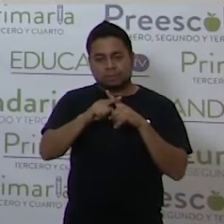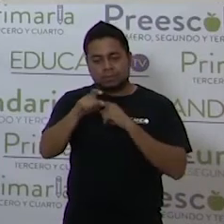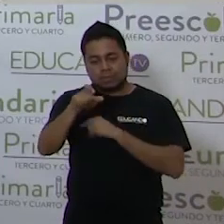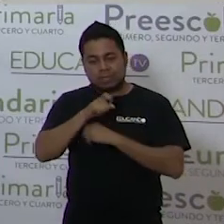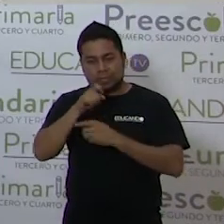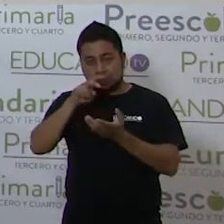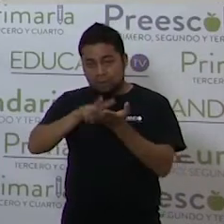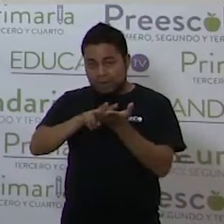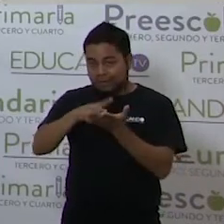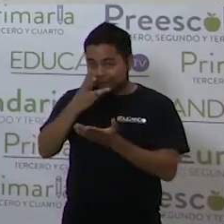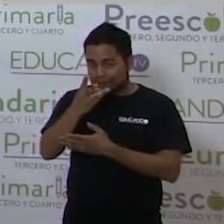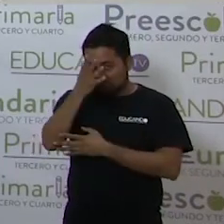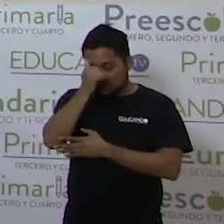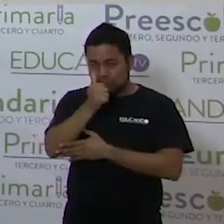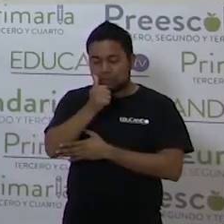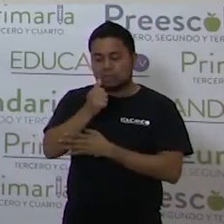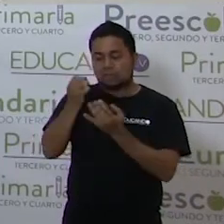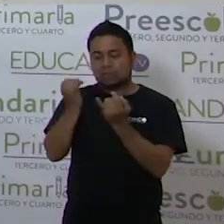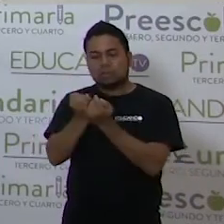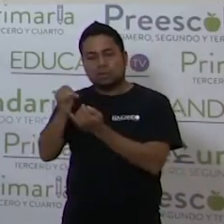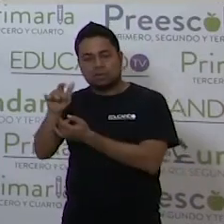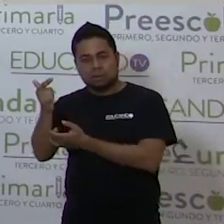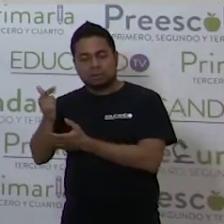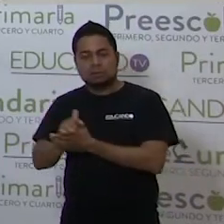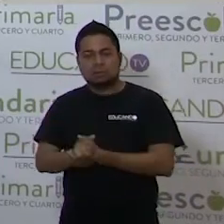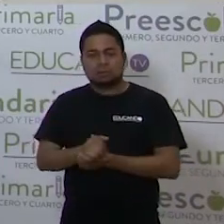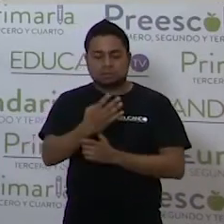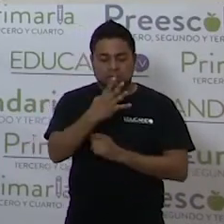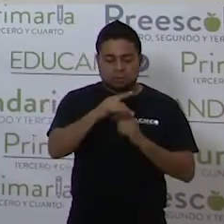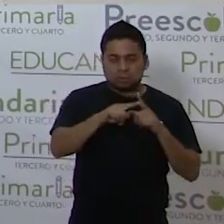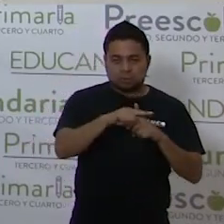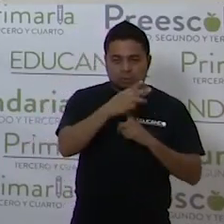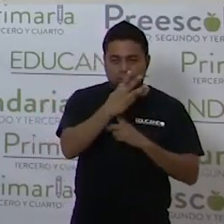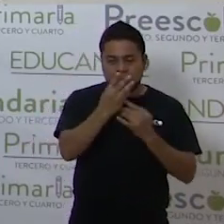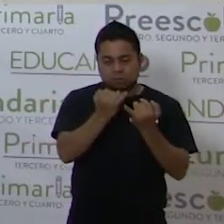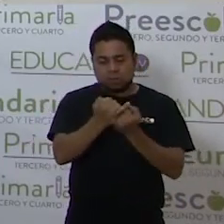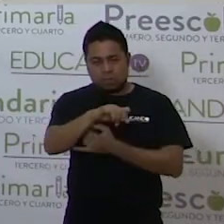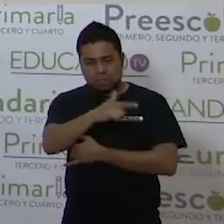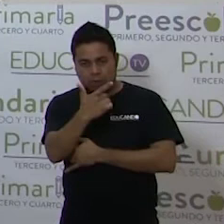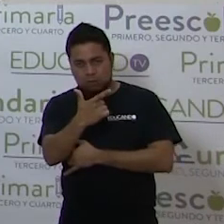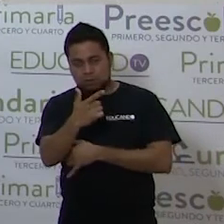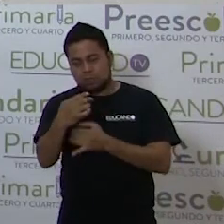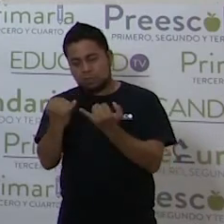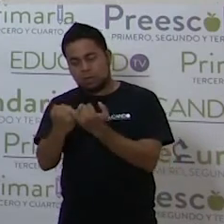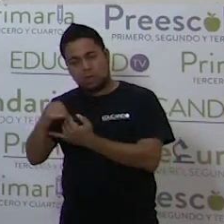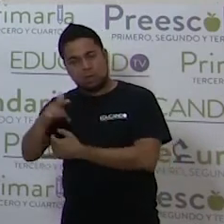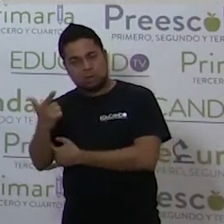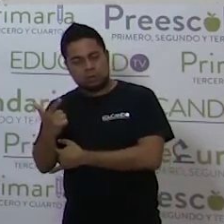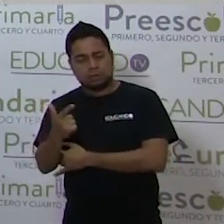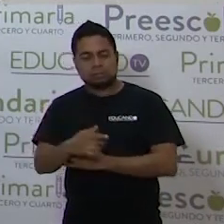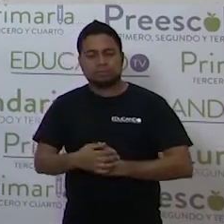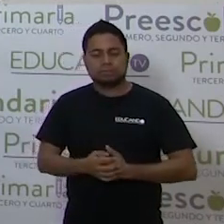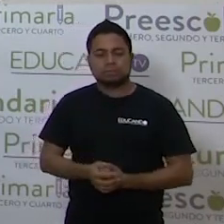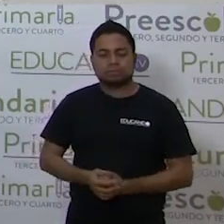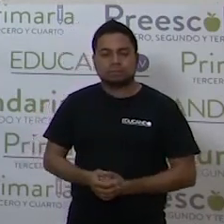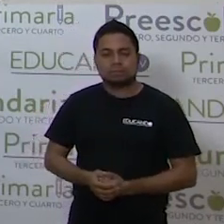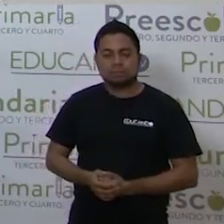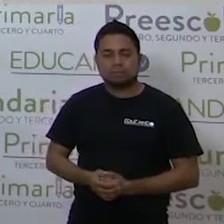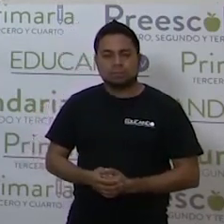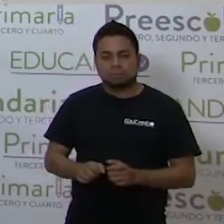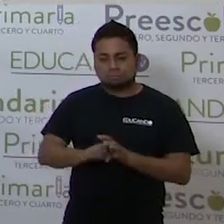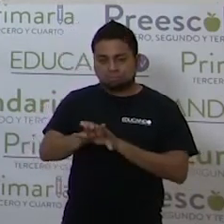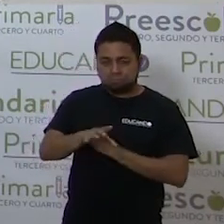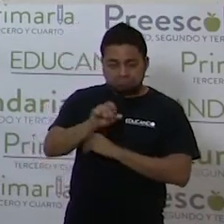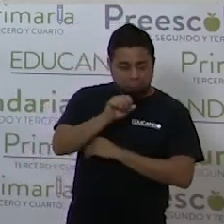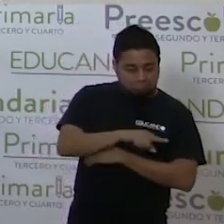3 igual a 24 por 312 igual a 12 cuando tenemos